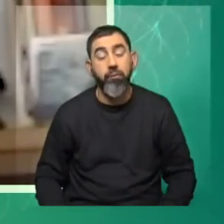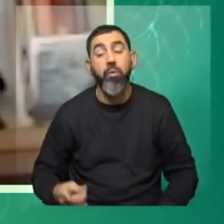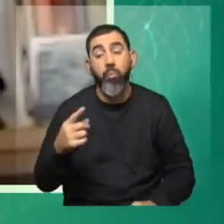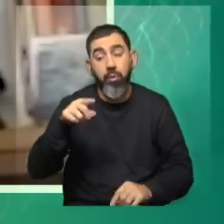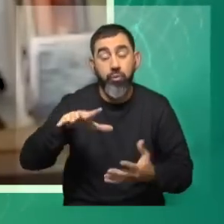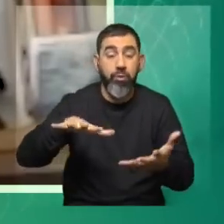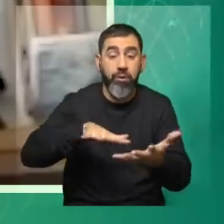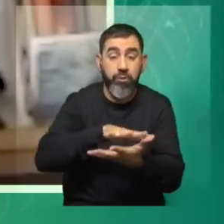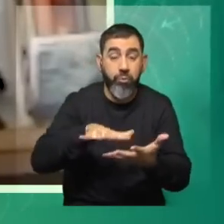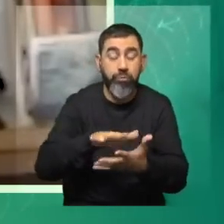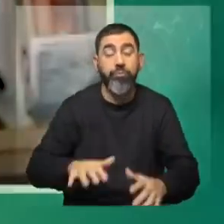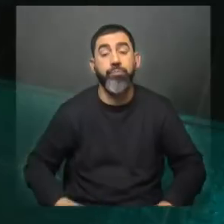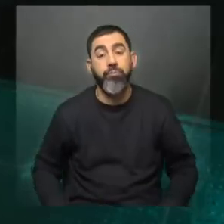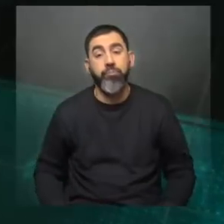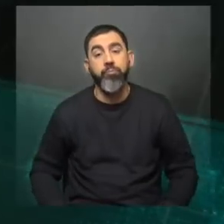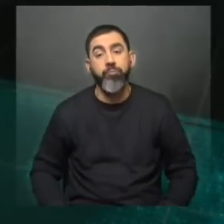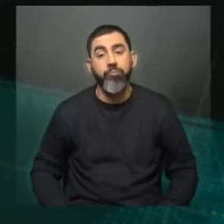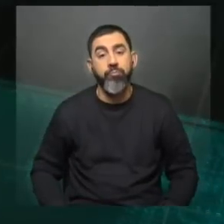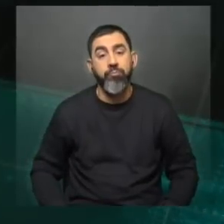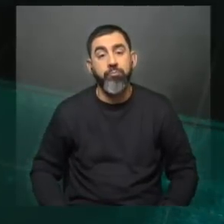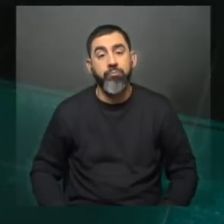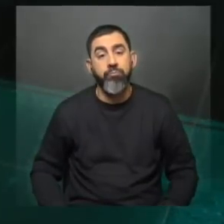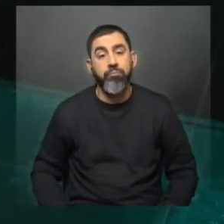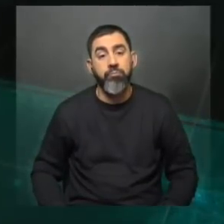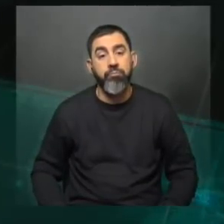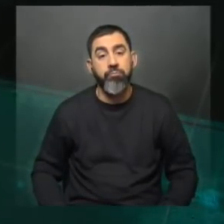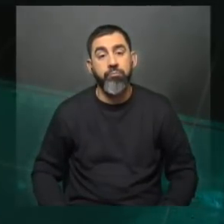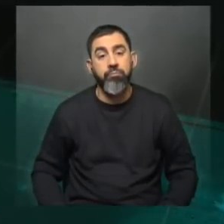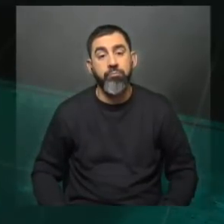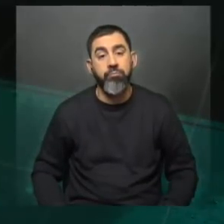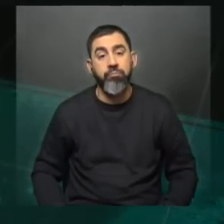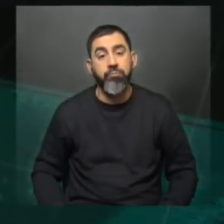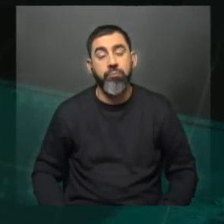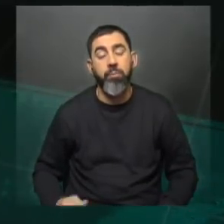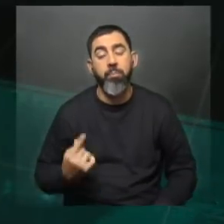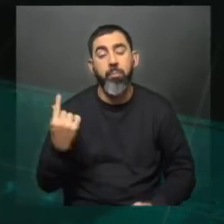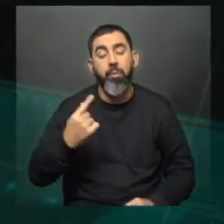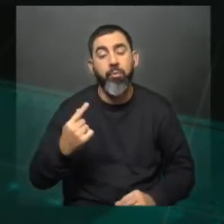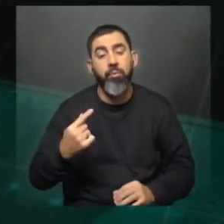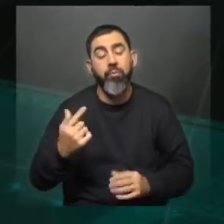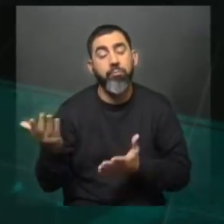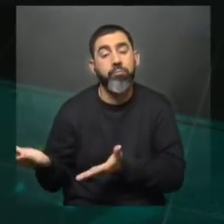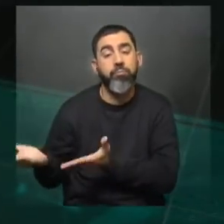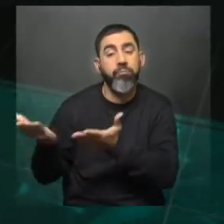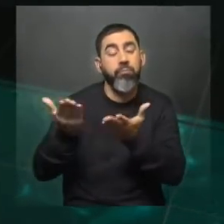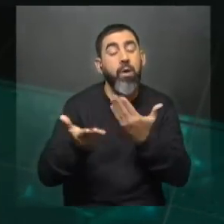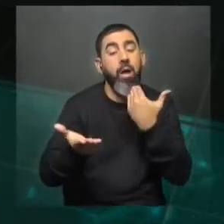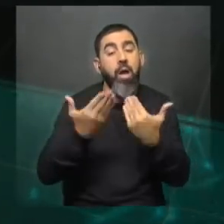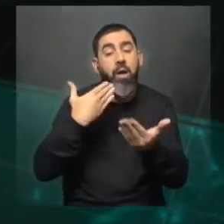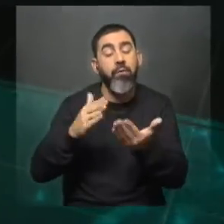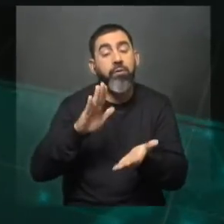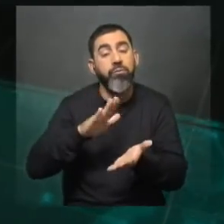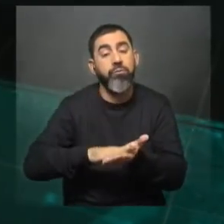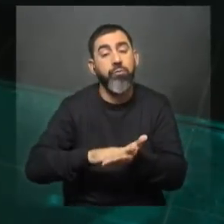esta situación bien y ahora vamos a estar en instantes nada más recibiendo o hablando de